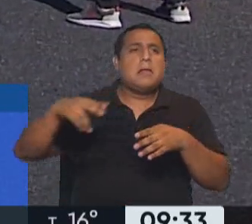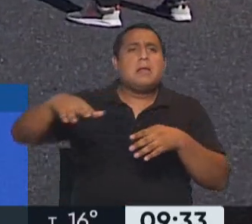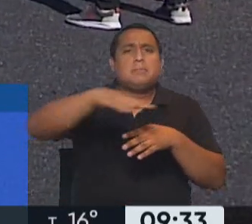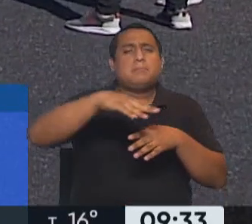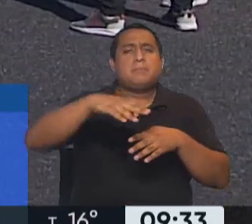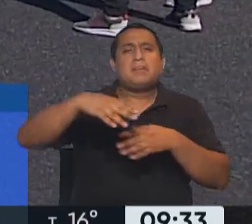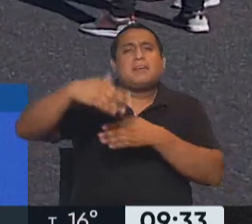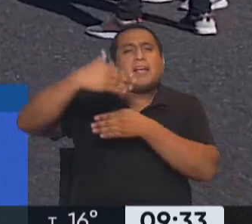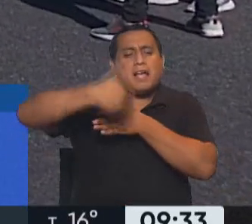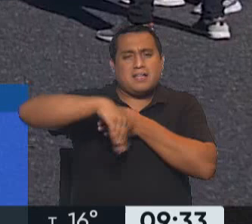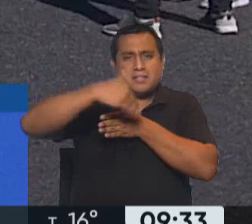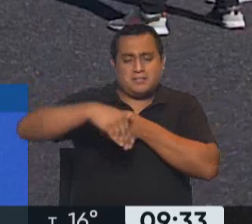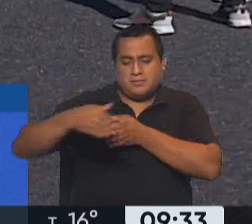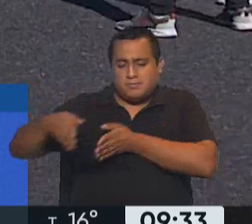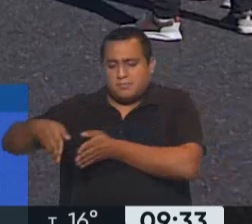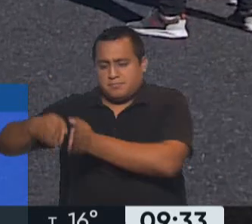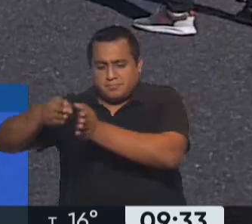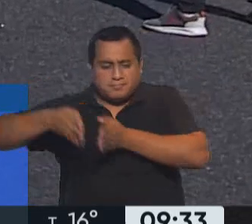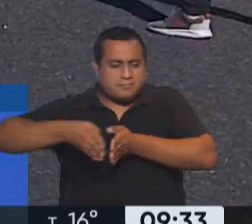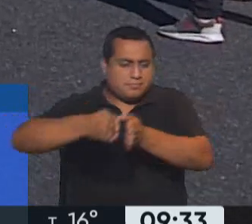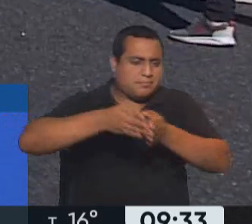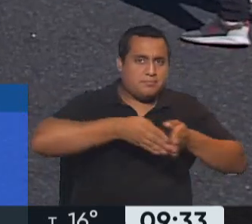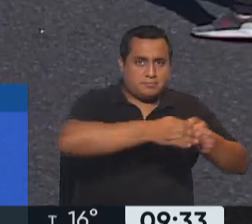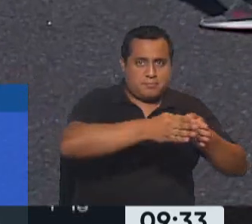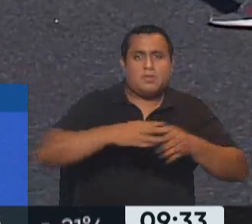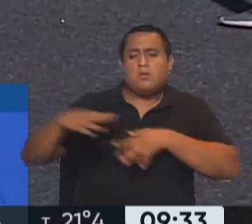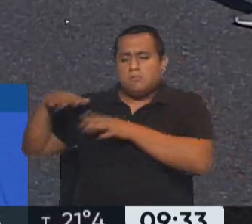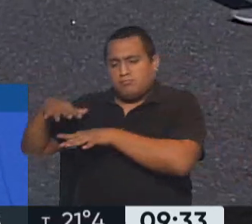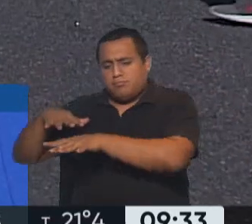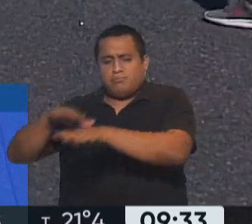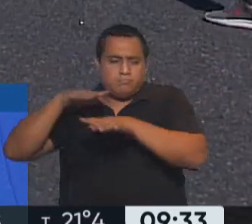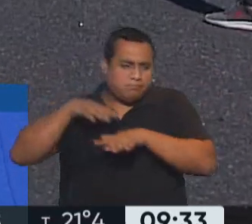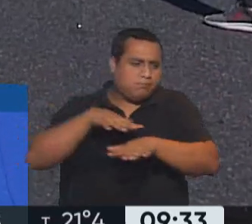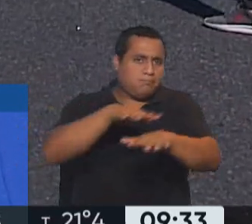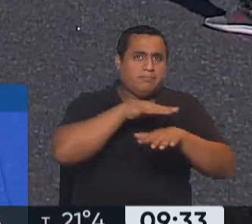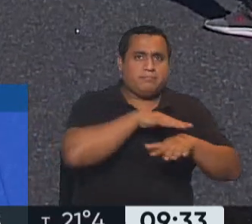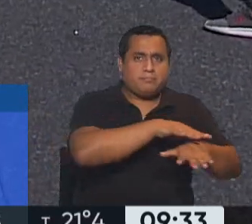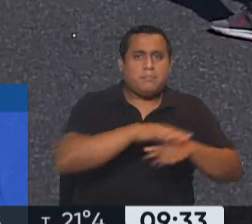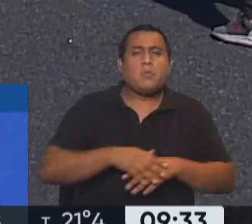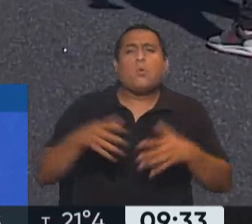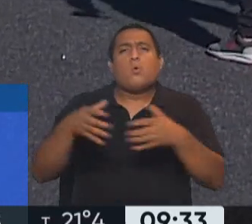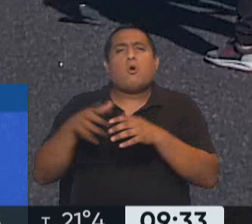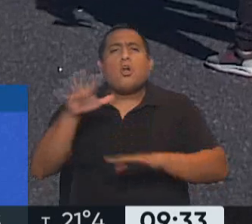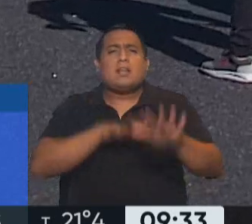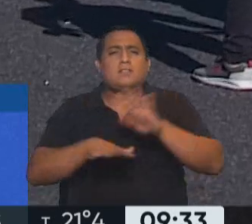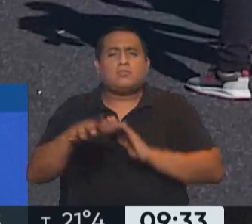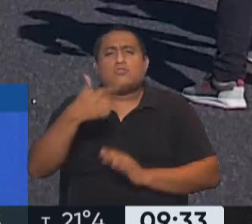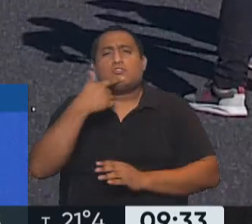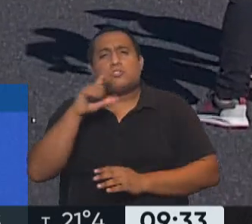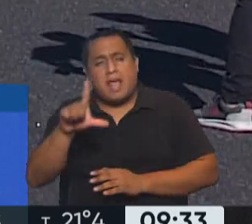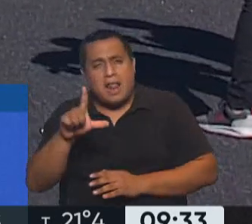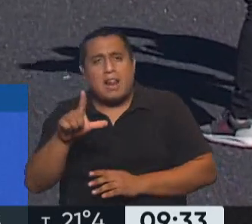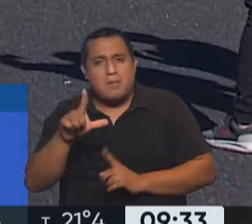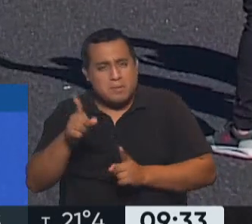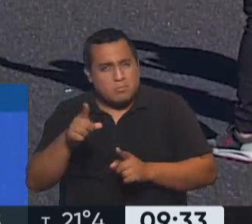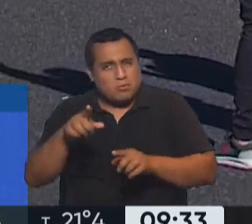por las calles también laterales, porque recordemos que no solamente van a movilizar las organizaciones sociales, como bien decían ustedes allí recién